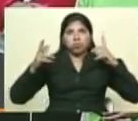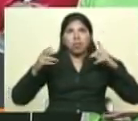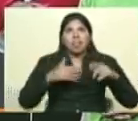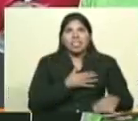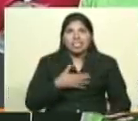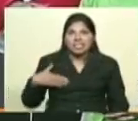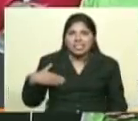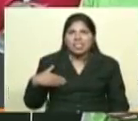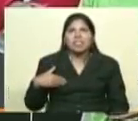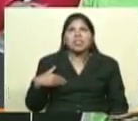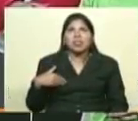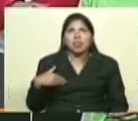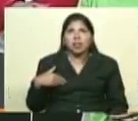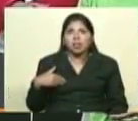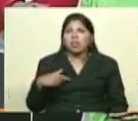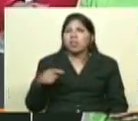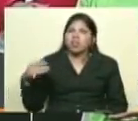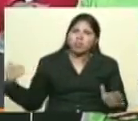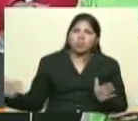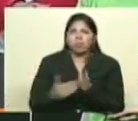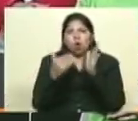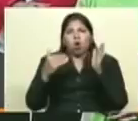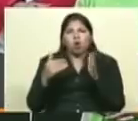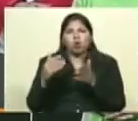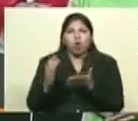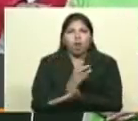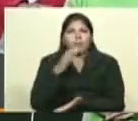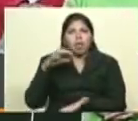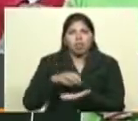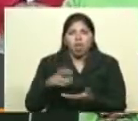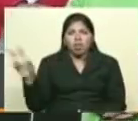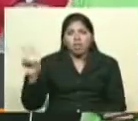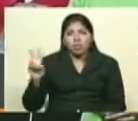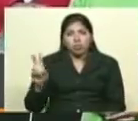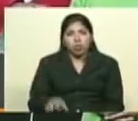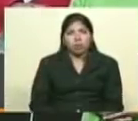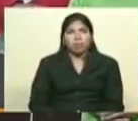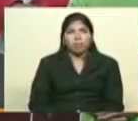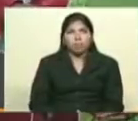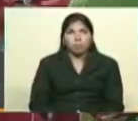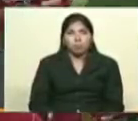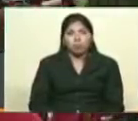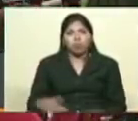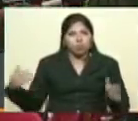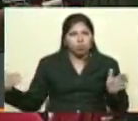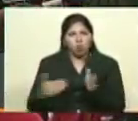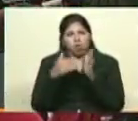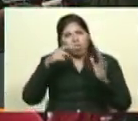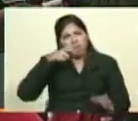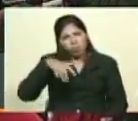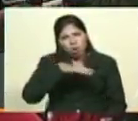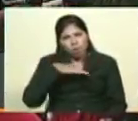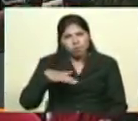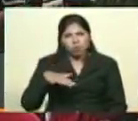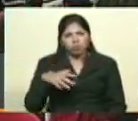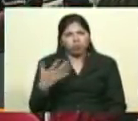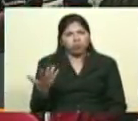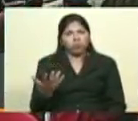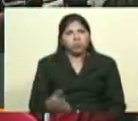golpe de Estado militar contra la Revolución Democrática y Bolivariana de Venezuela, contra el pueblo de Venezuela.